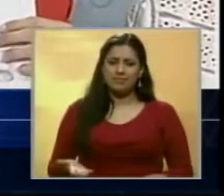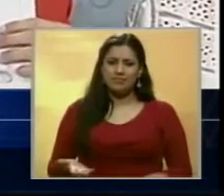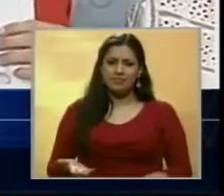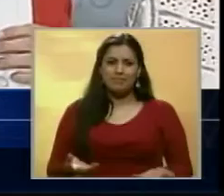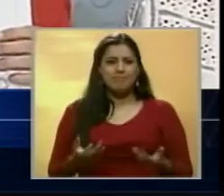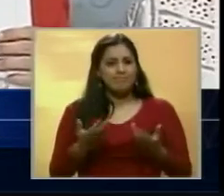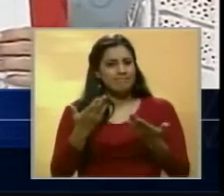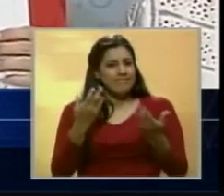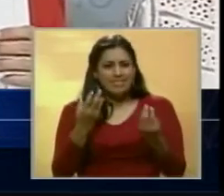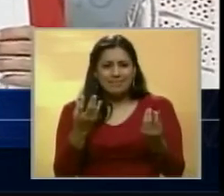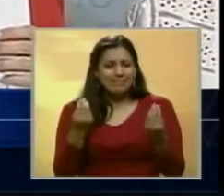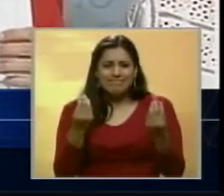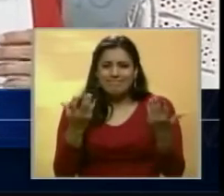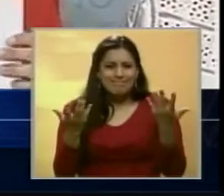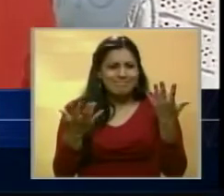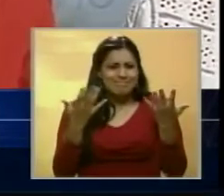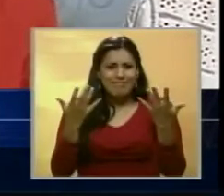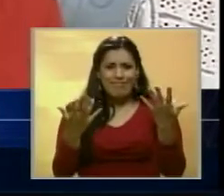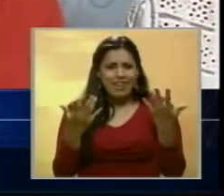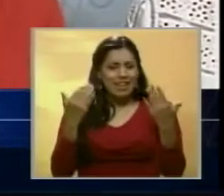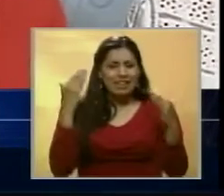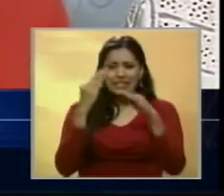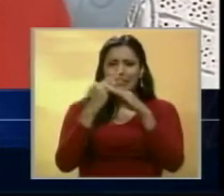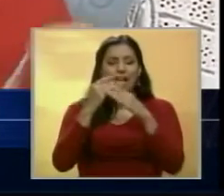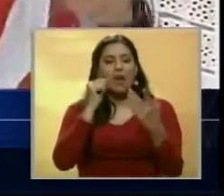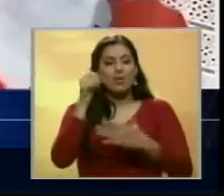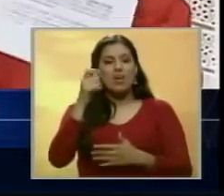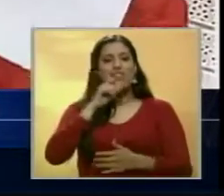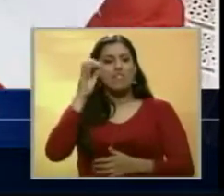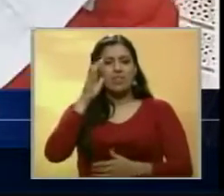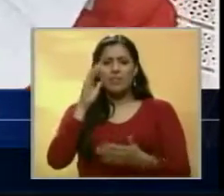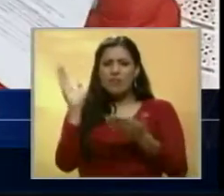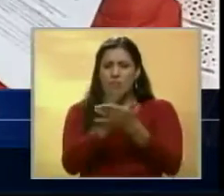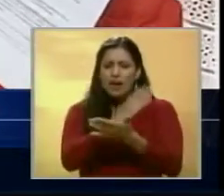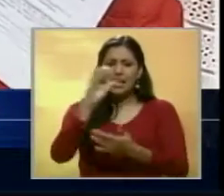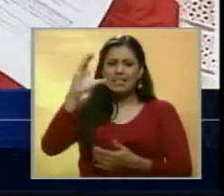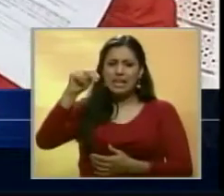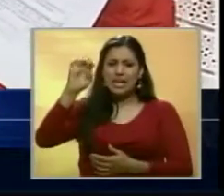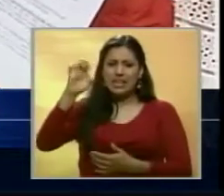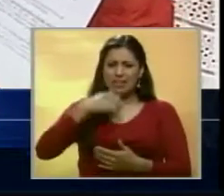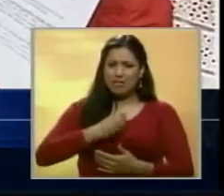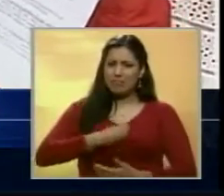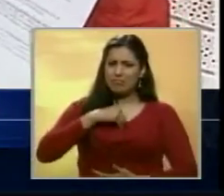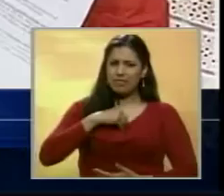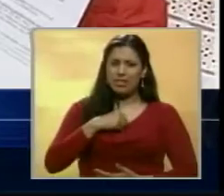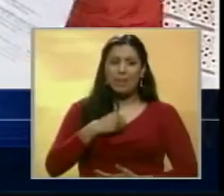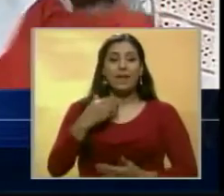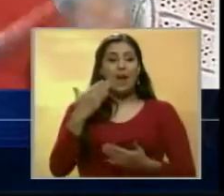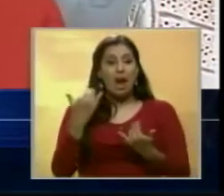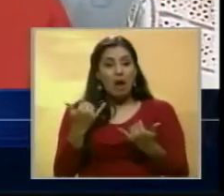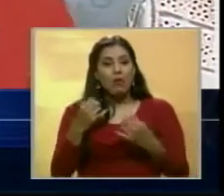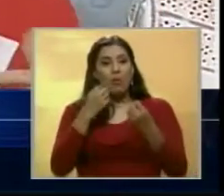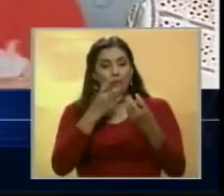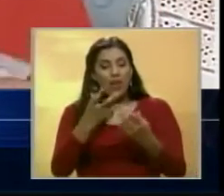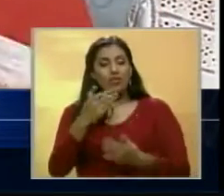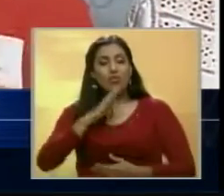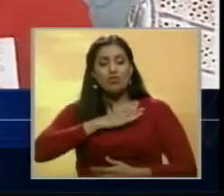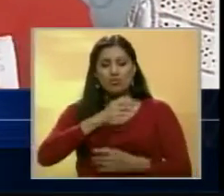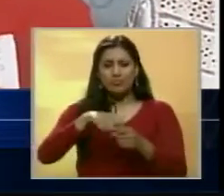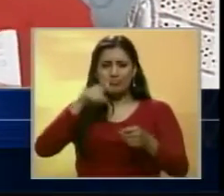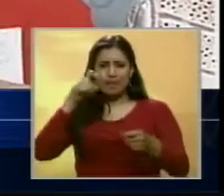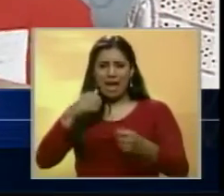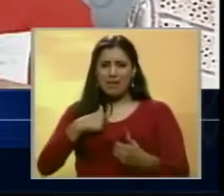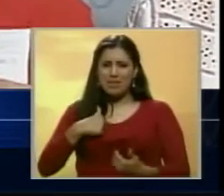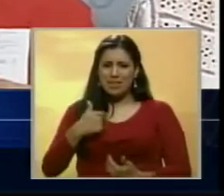Bien, forman parte de las declaraciones de Enrique Capriles, quien informó que su firma no aparece dentro de las firmas validadas por el CNE y dijo que fue